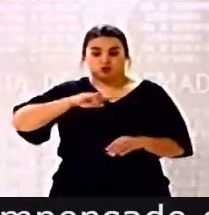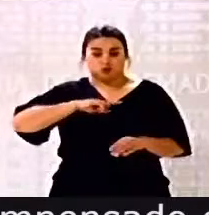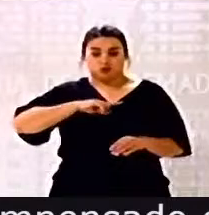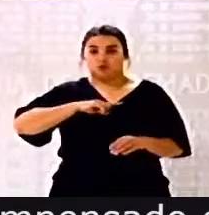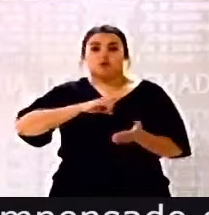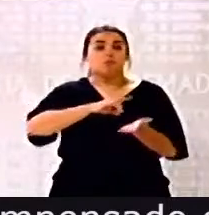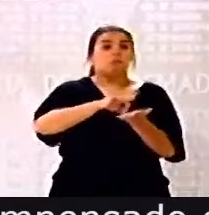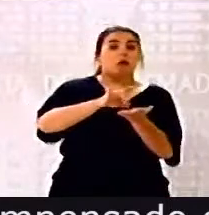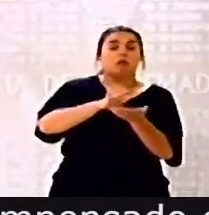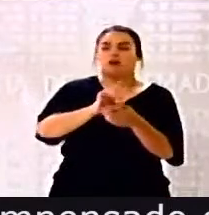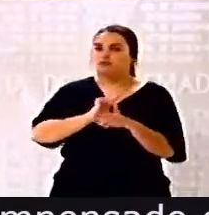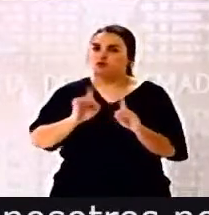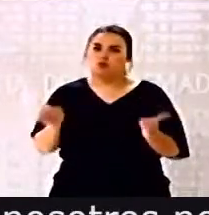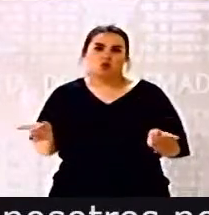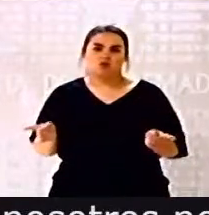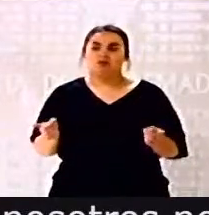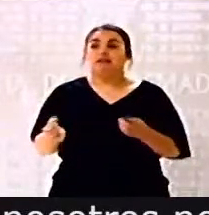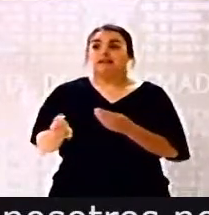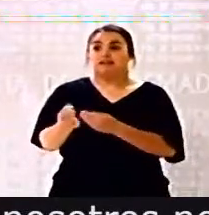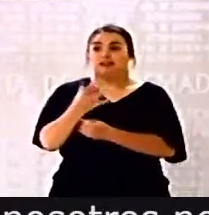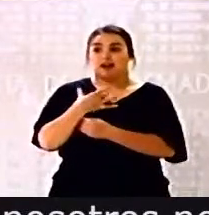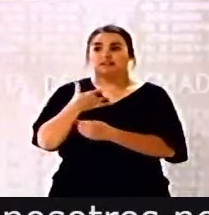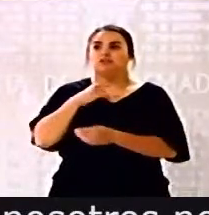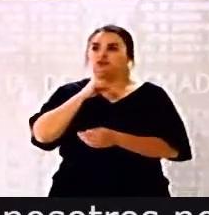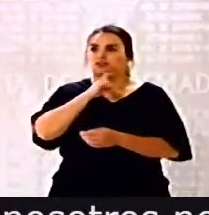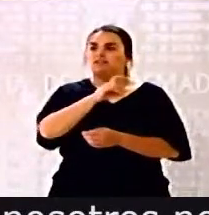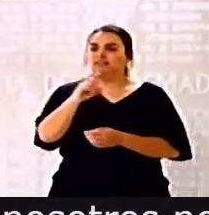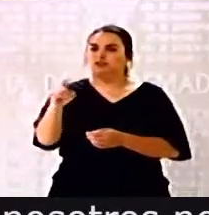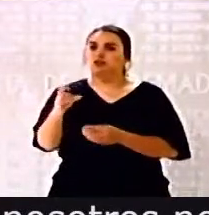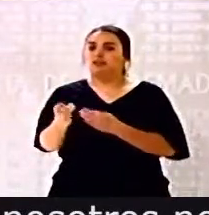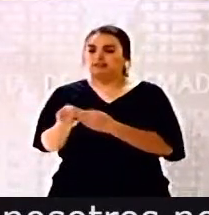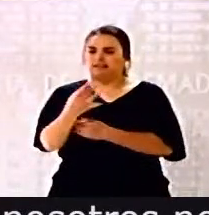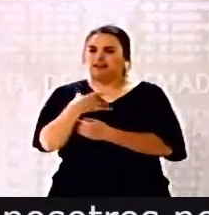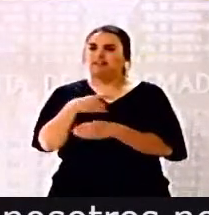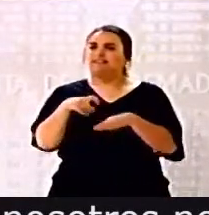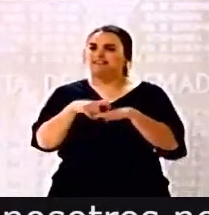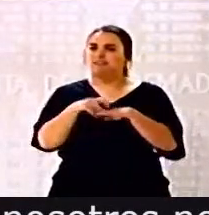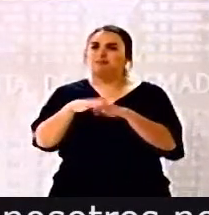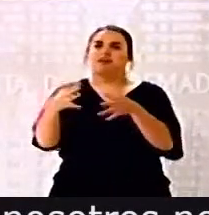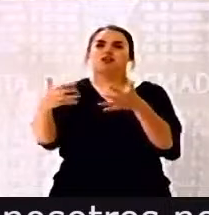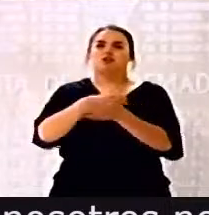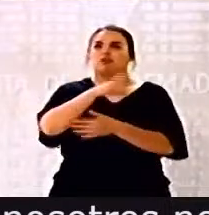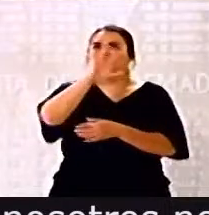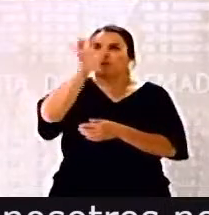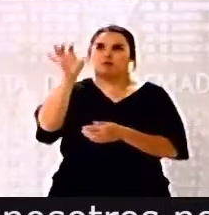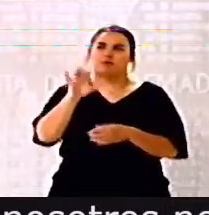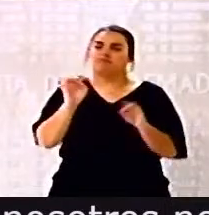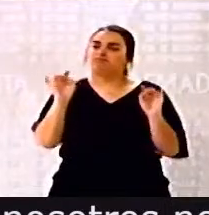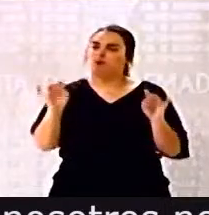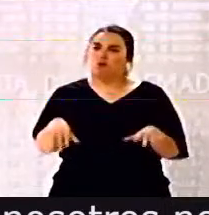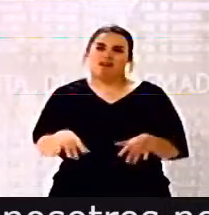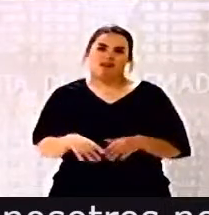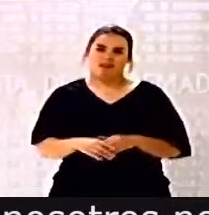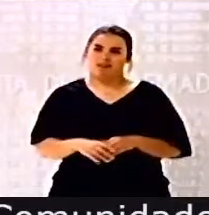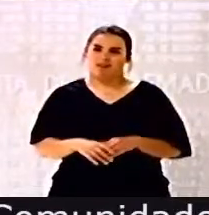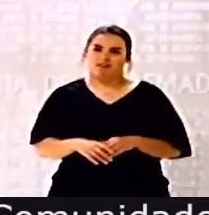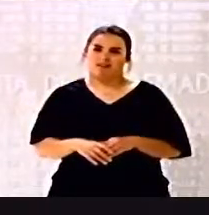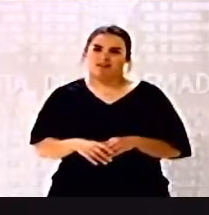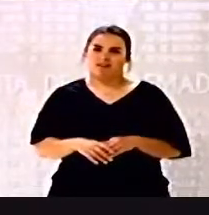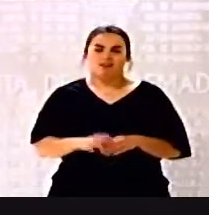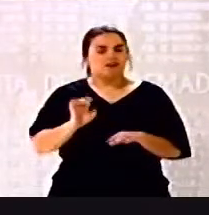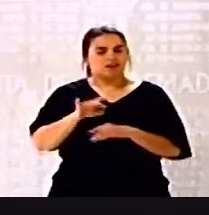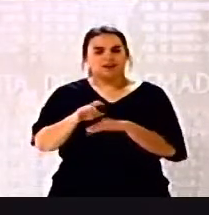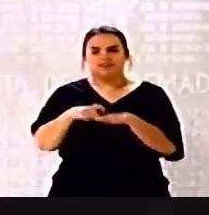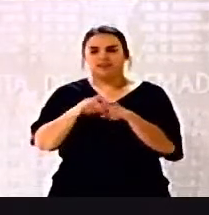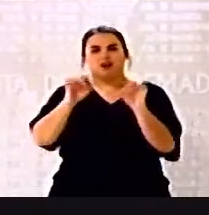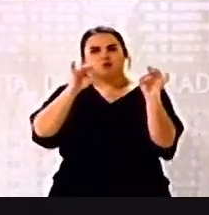nadie. Es una carta que sí le advierto que es una carta tipo para todas las comunidades autónomas. Es una carta tipo para